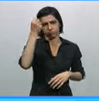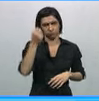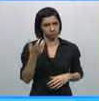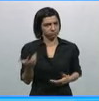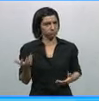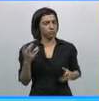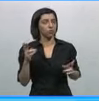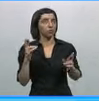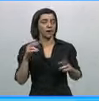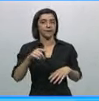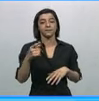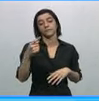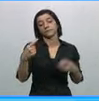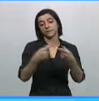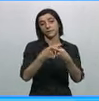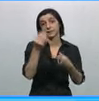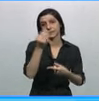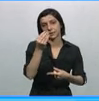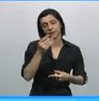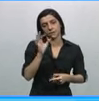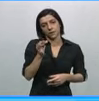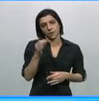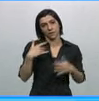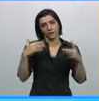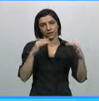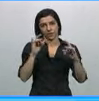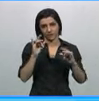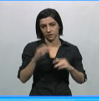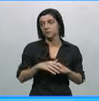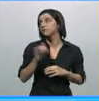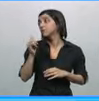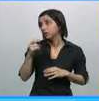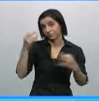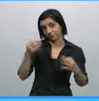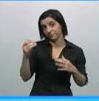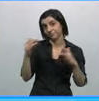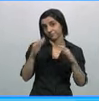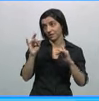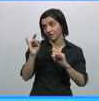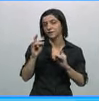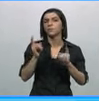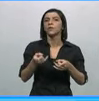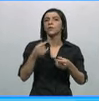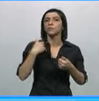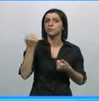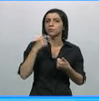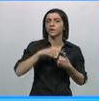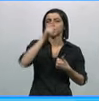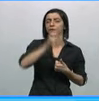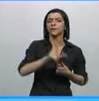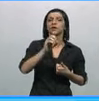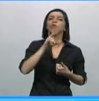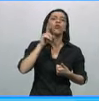sábado con un partido difícil. Antes de hablar de lo especial, de lo difícil que va a ser el partido del sábado, recuperás dos jugadores como Ortigosa, como Blanco.